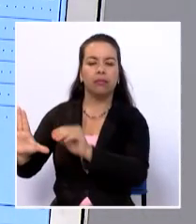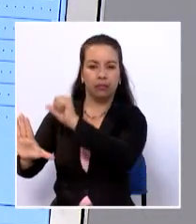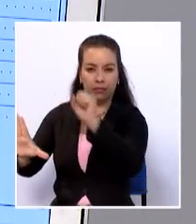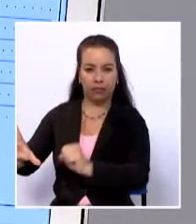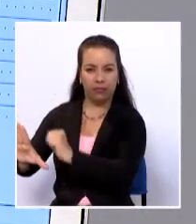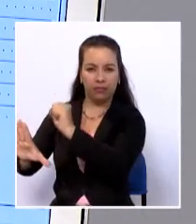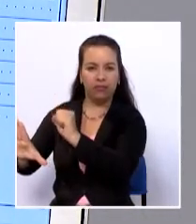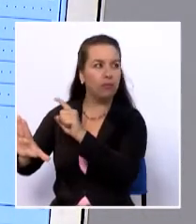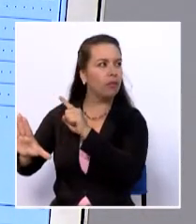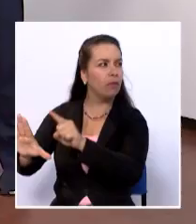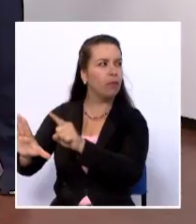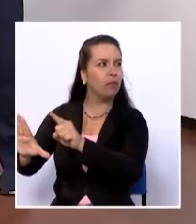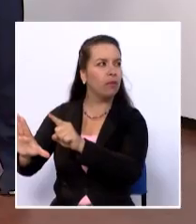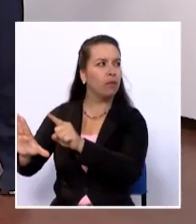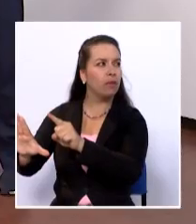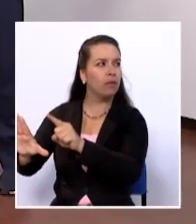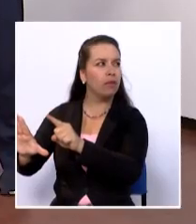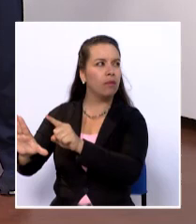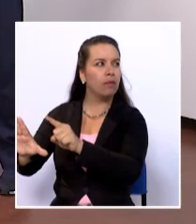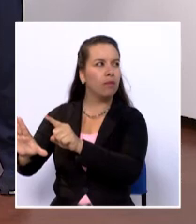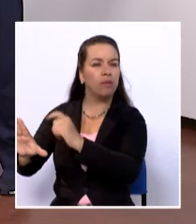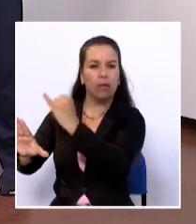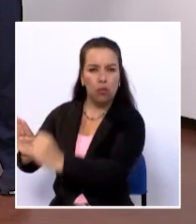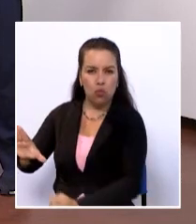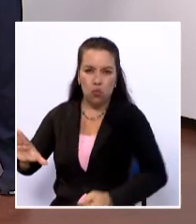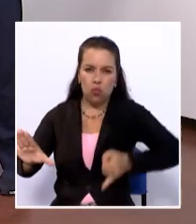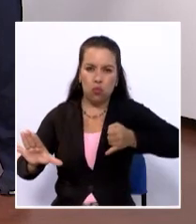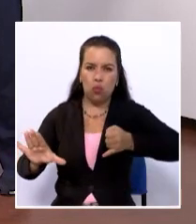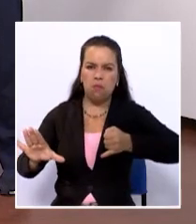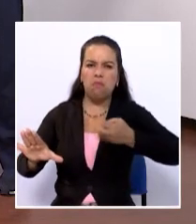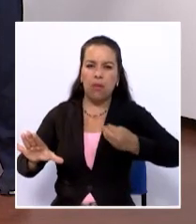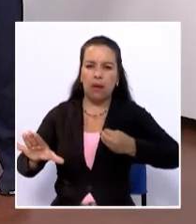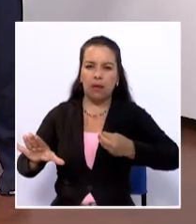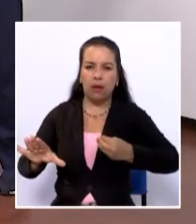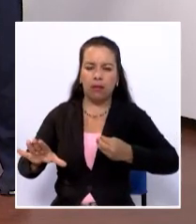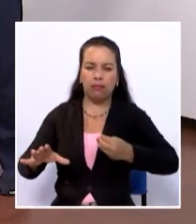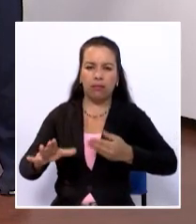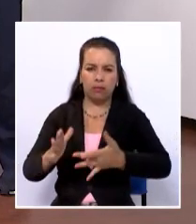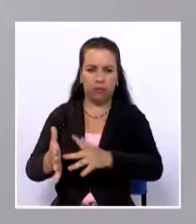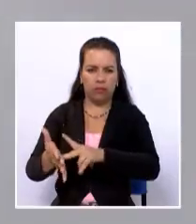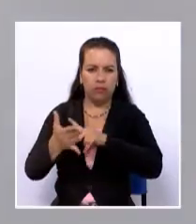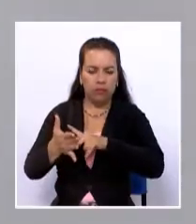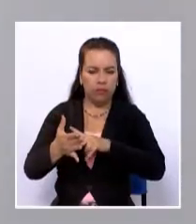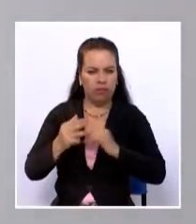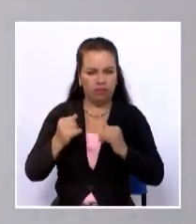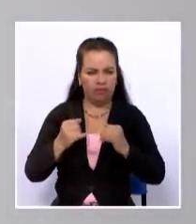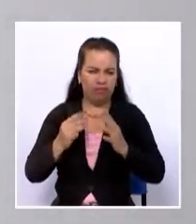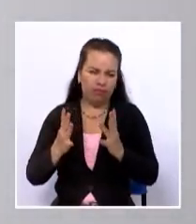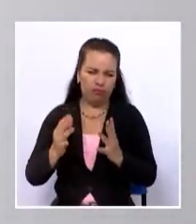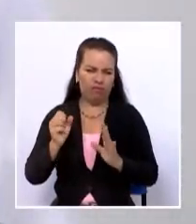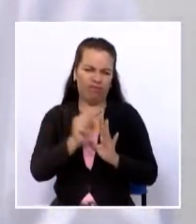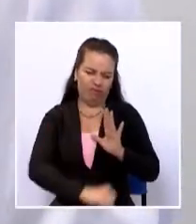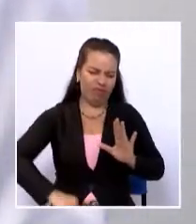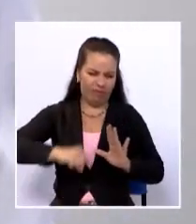traductor que utilizamos para para osteoarticulares un traductor lineal cierto